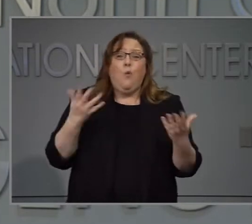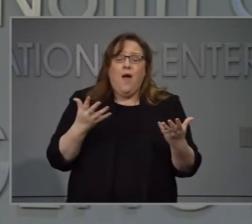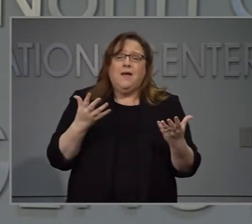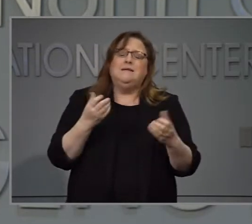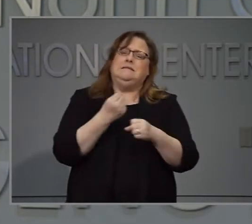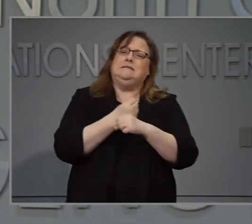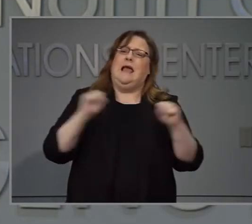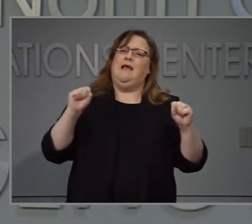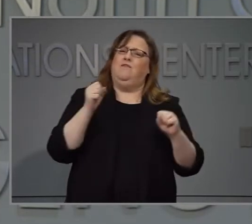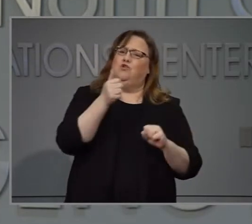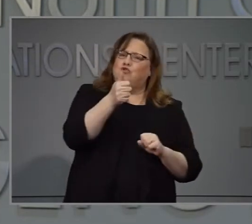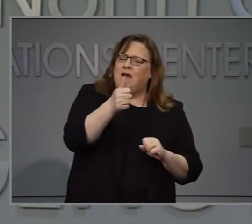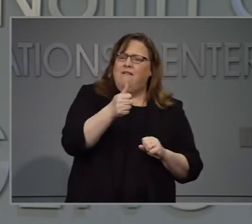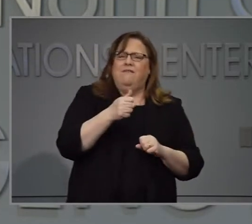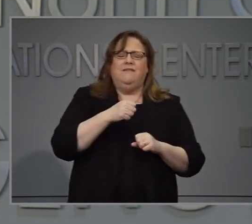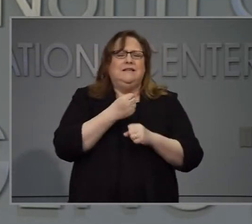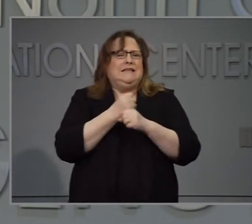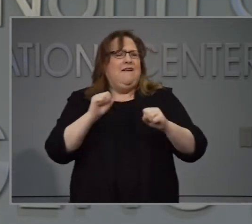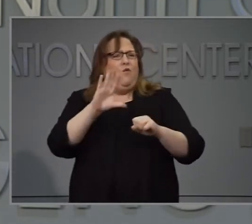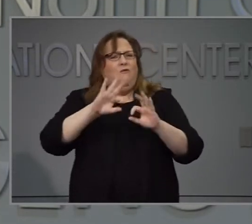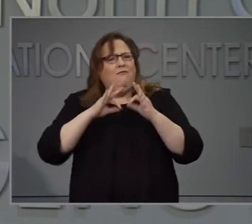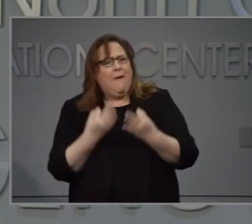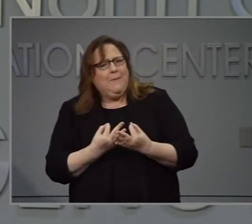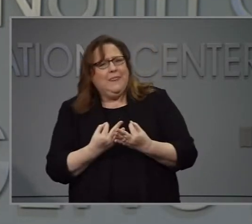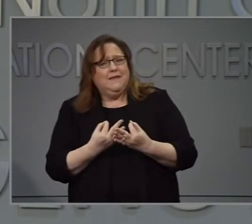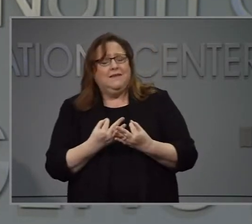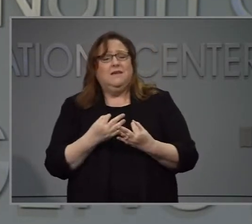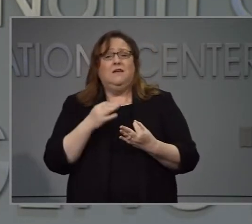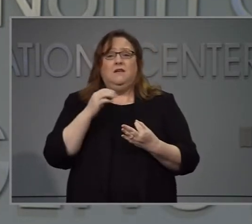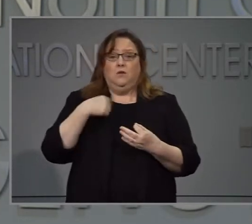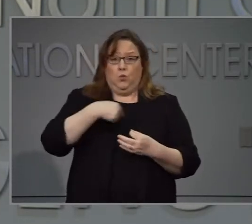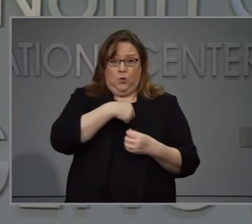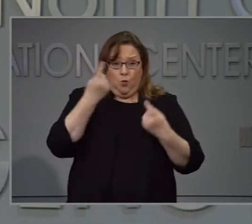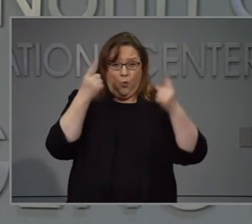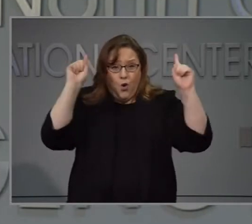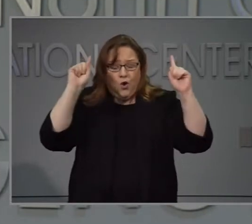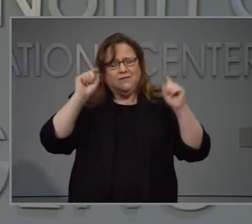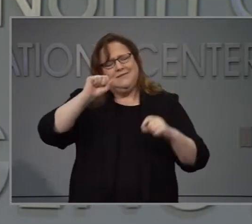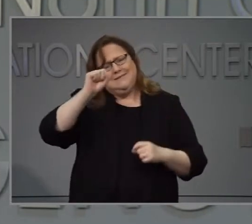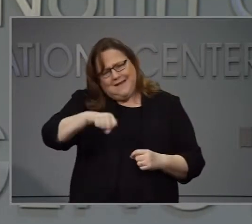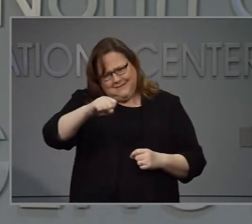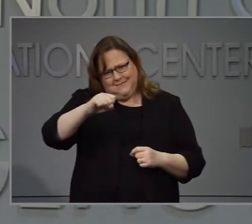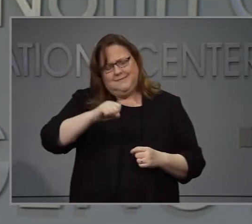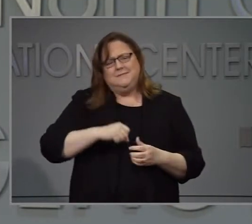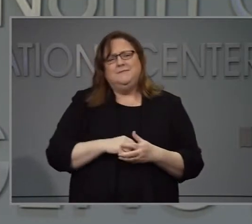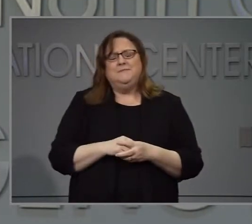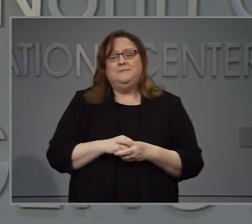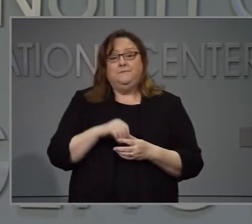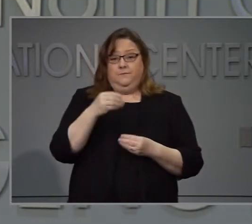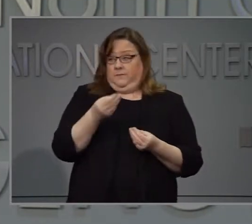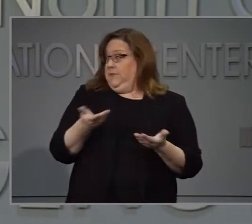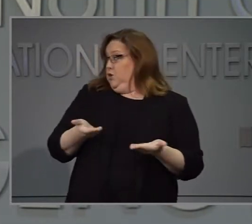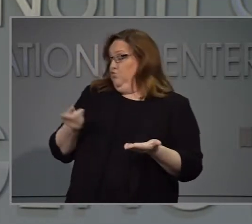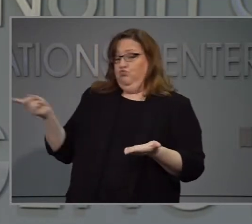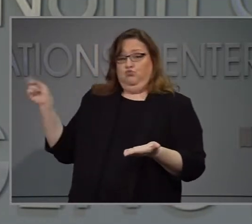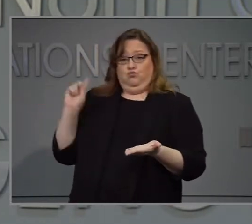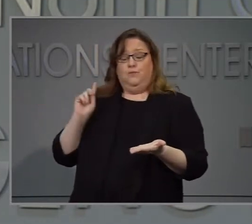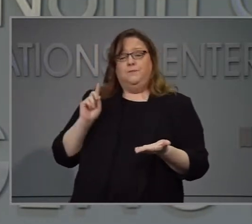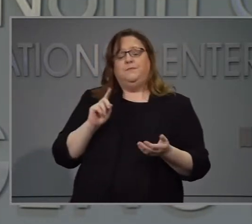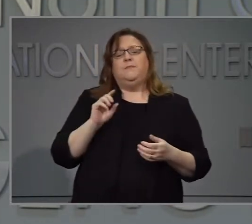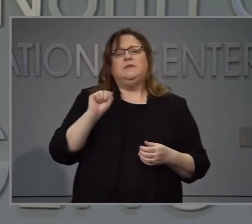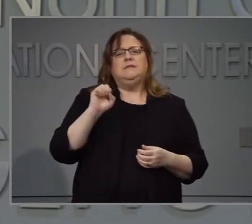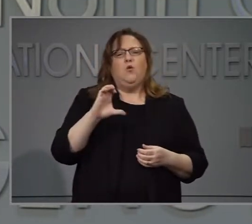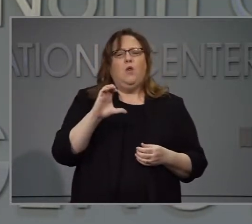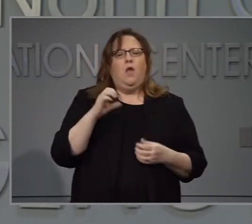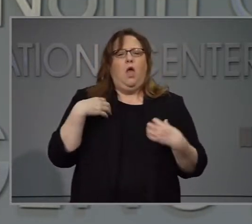mantener si ustedes mismos y a sus familias a salvo y está funcionando el día de hoy tengo a